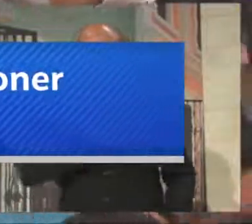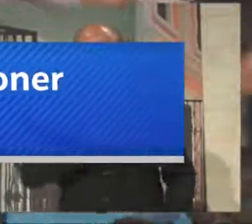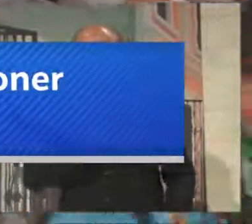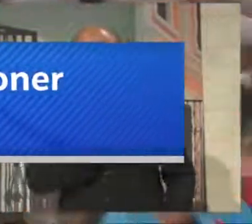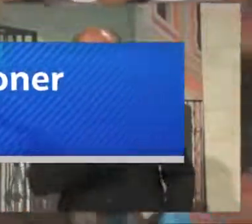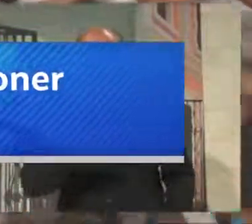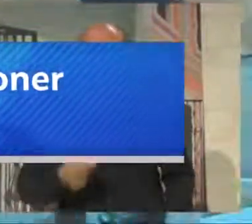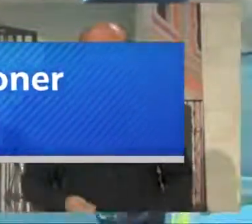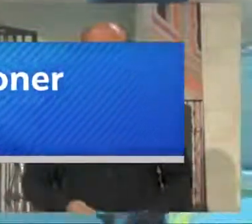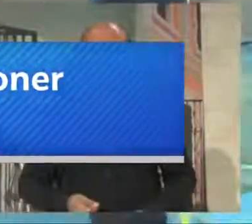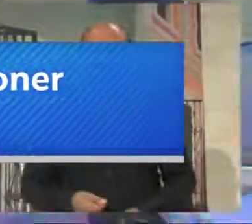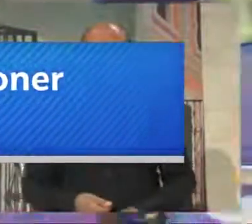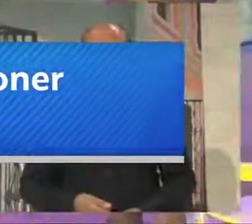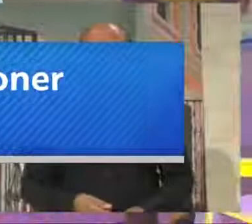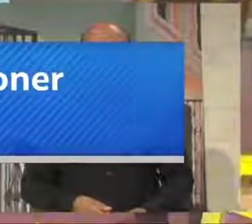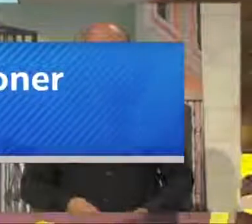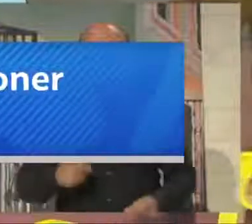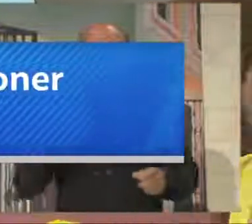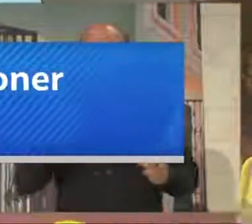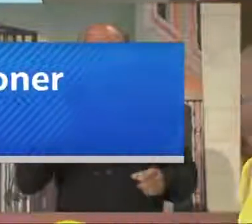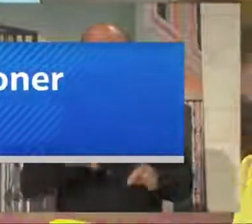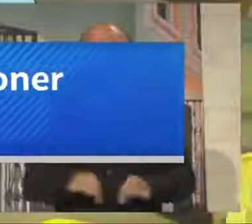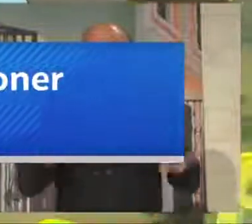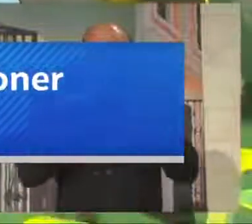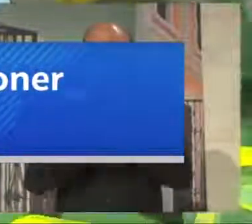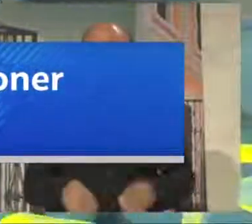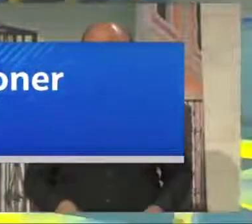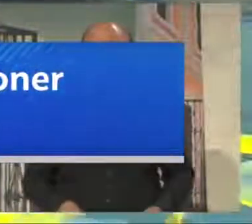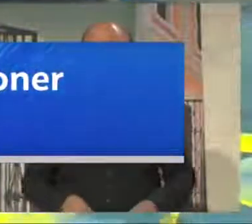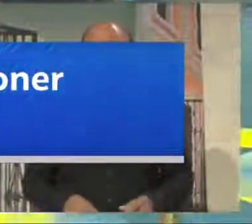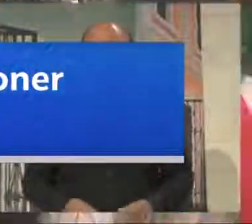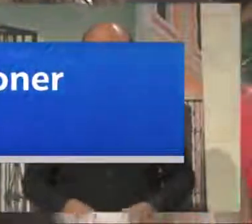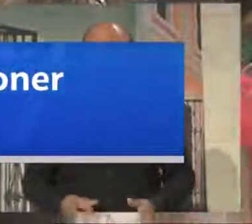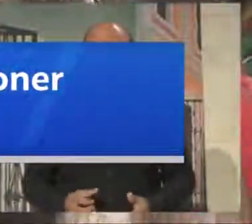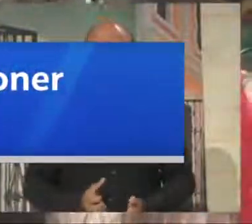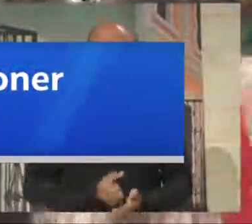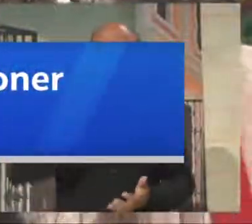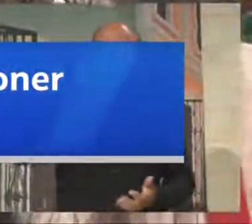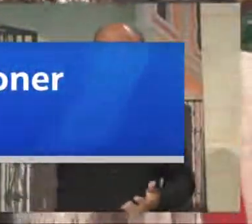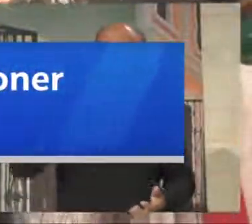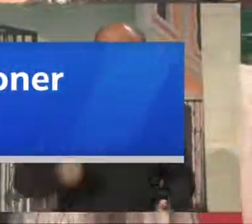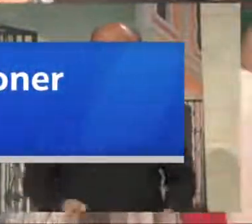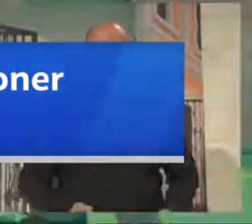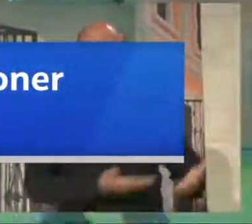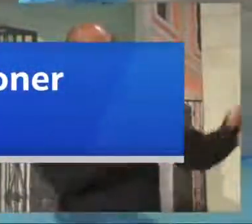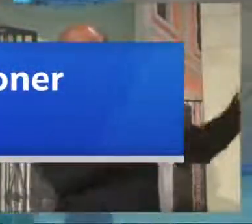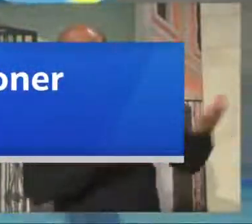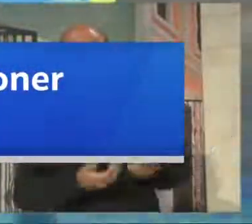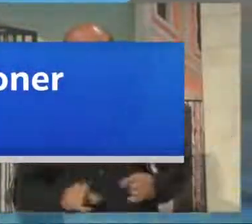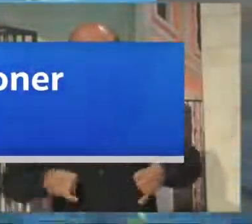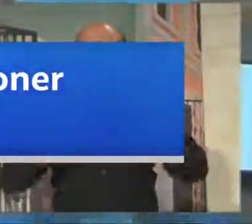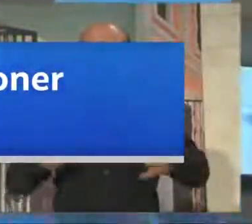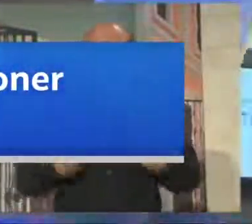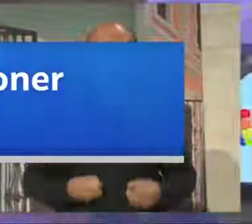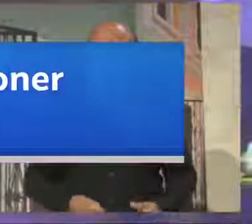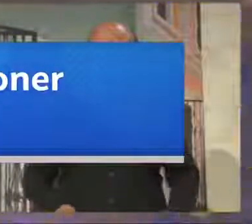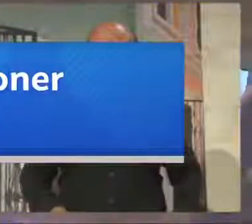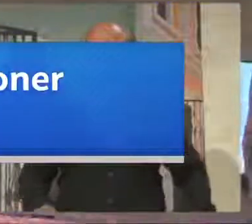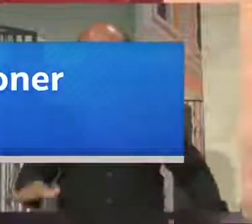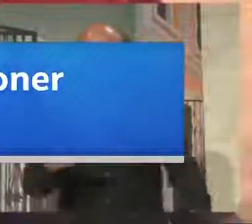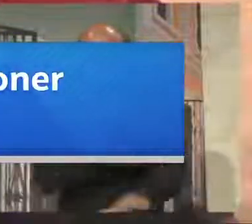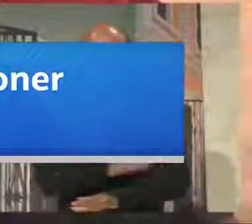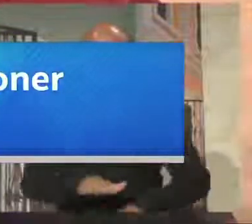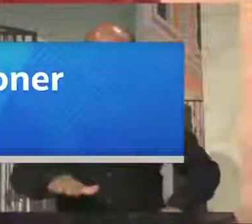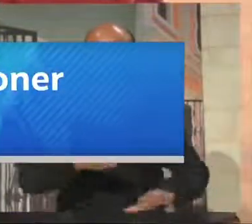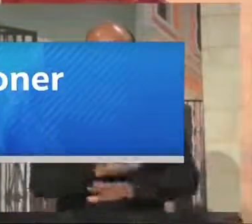parte de ese cambio, parte de ese impulso que ellos traen. Y bueno, y lo que trata precisamente es reconstruir el tejido social, ¿a través de